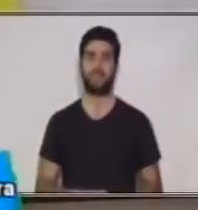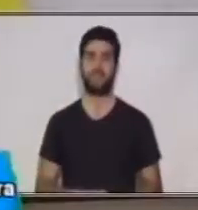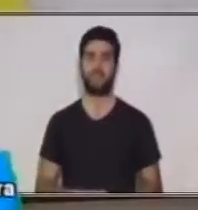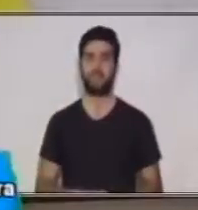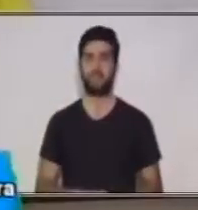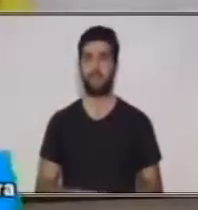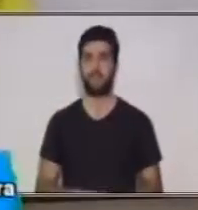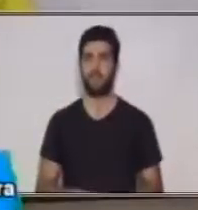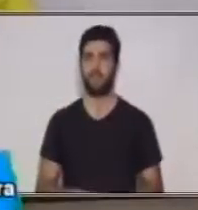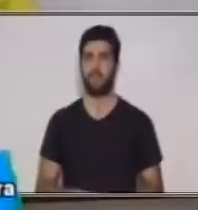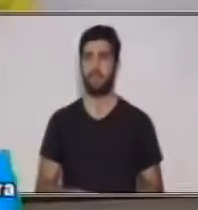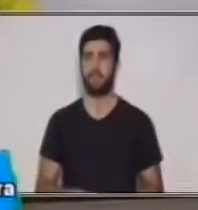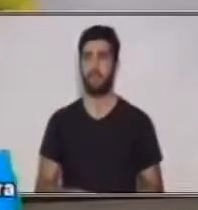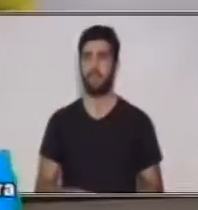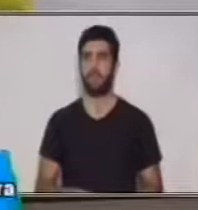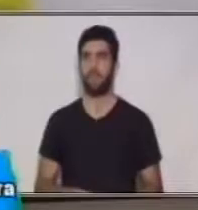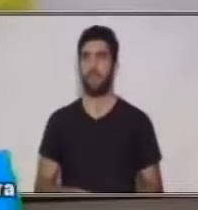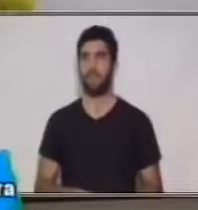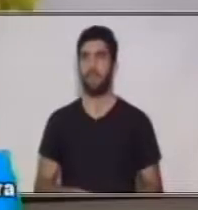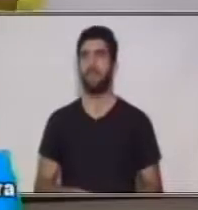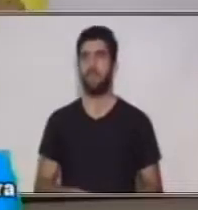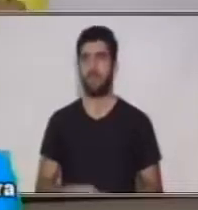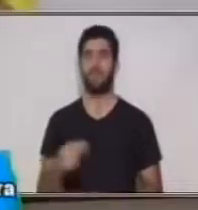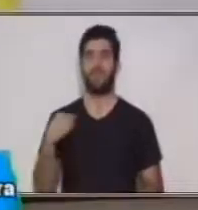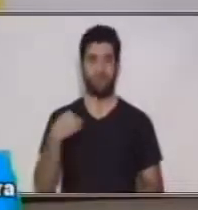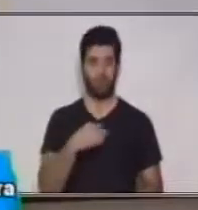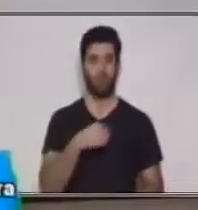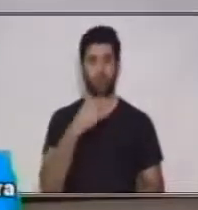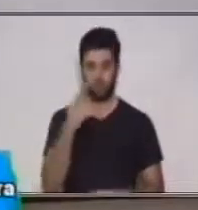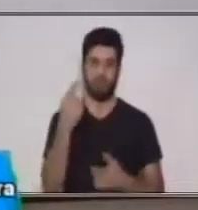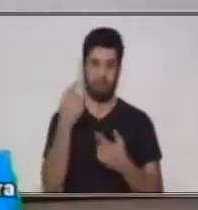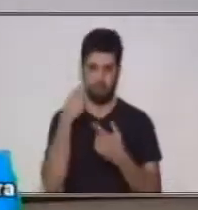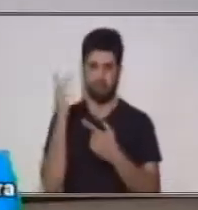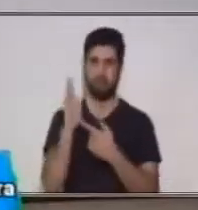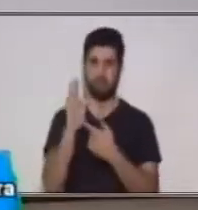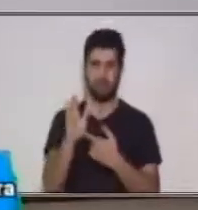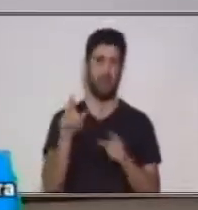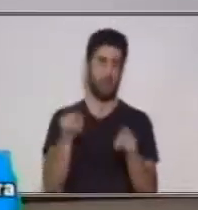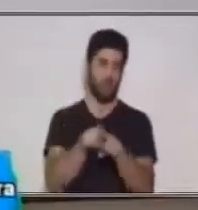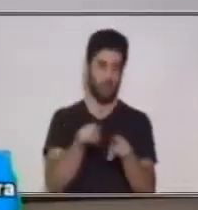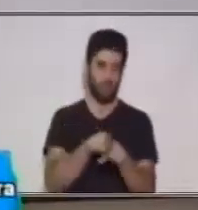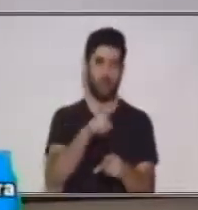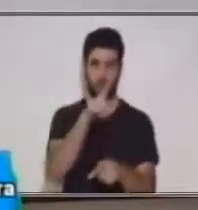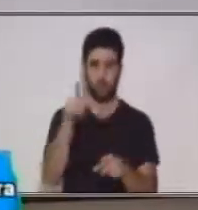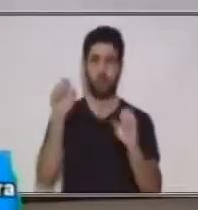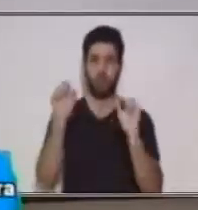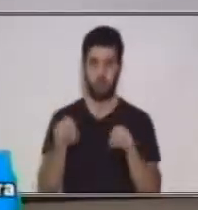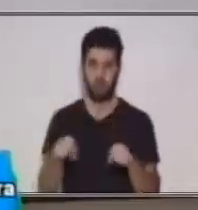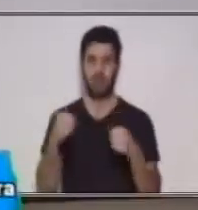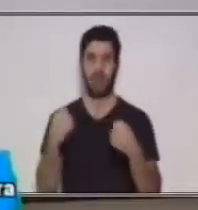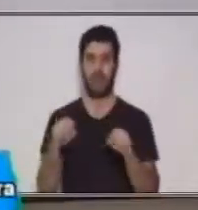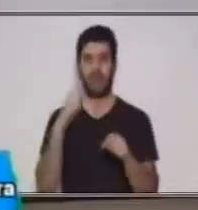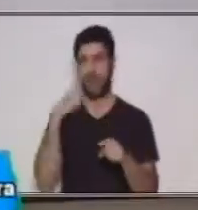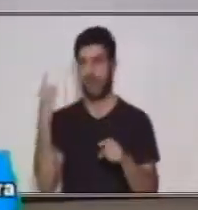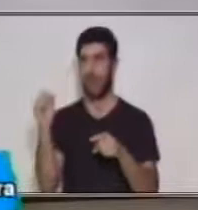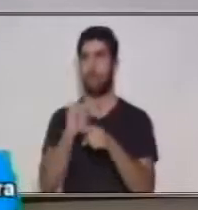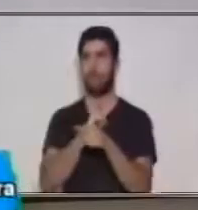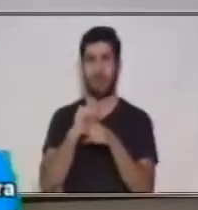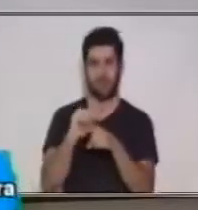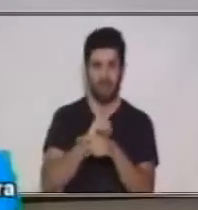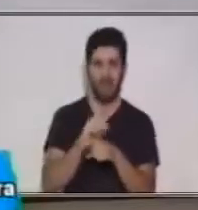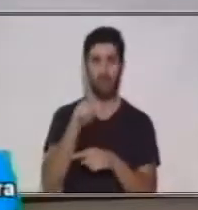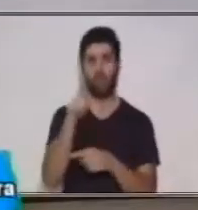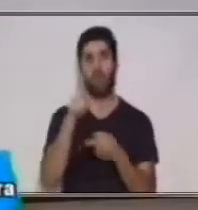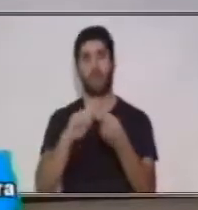colocar de este lado. Y así puedes realizar una serie de ejercicios en tu casa, con tus amigos, con